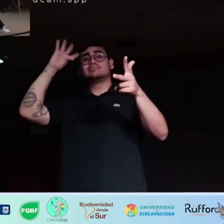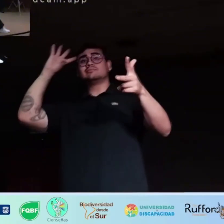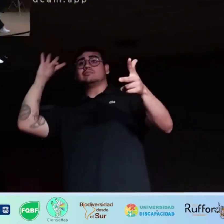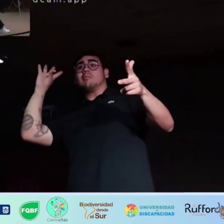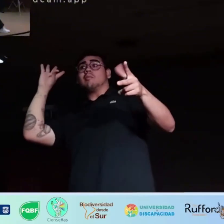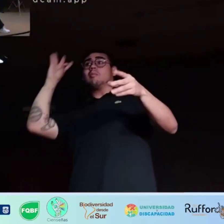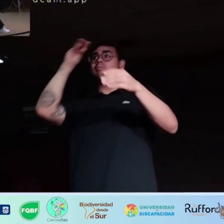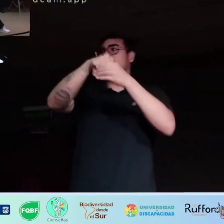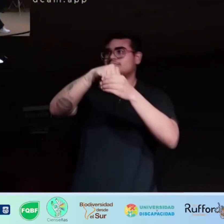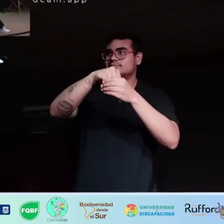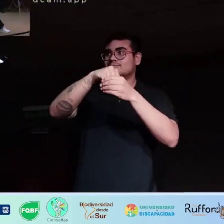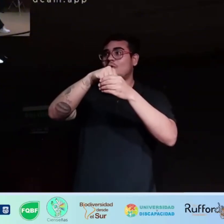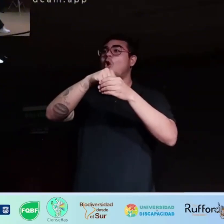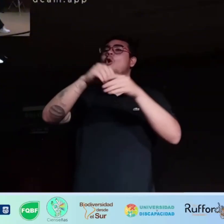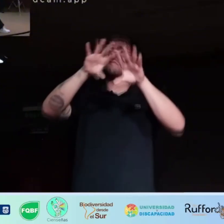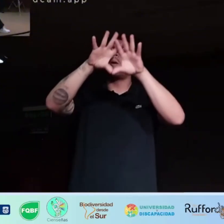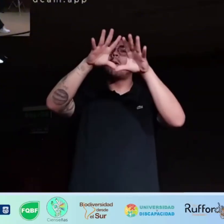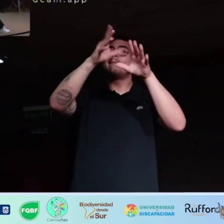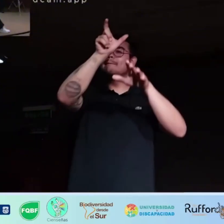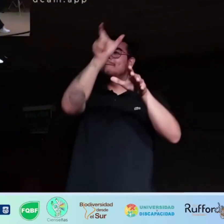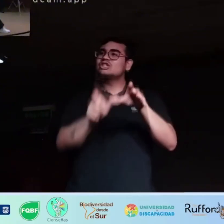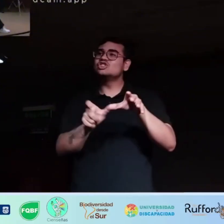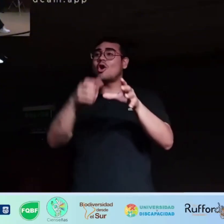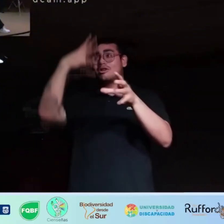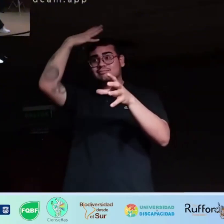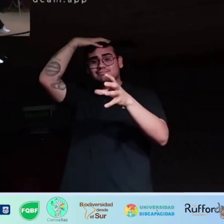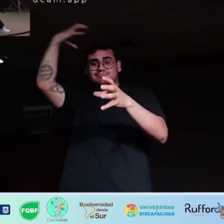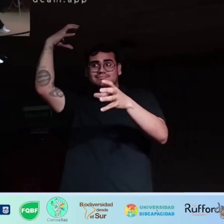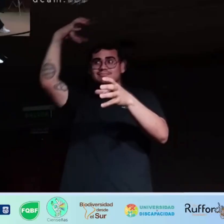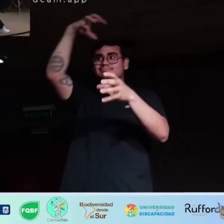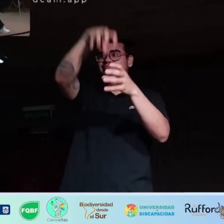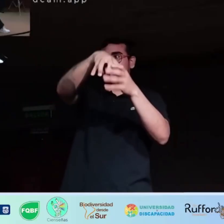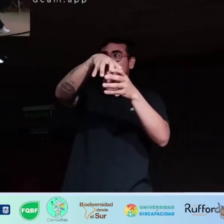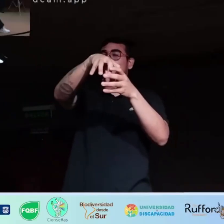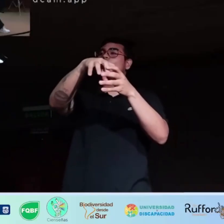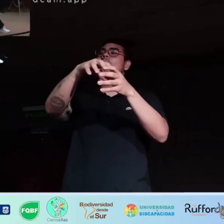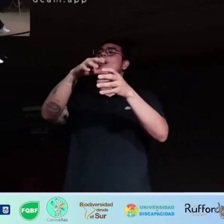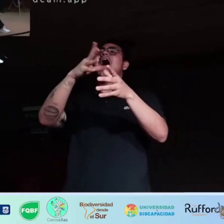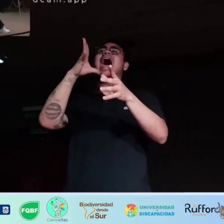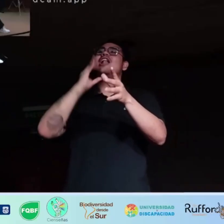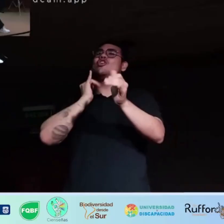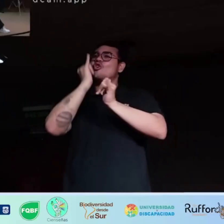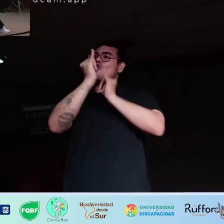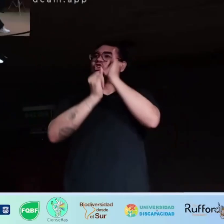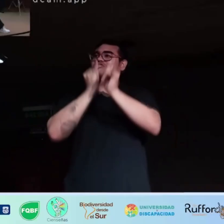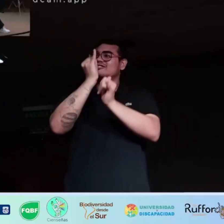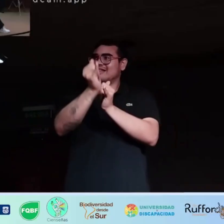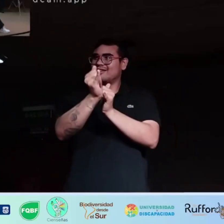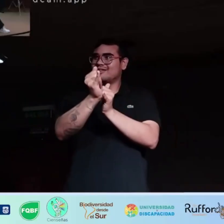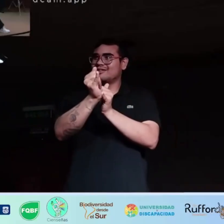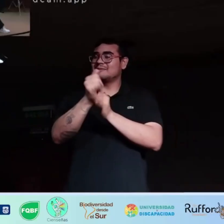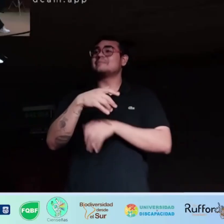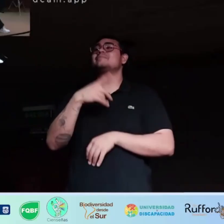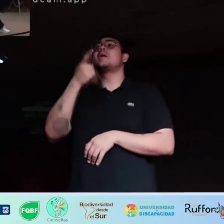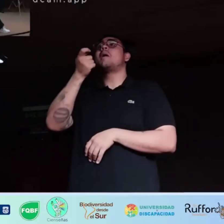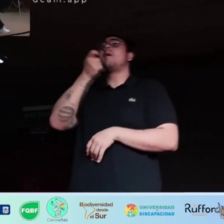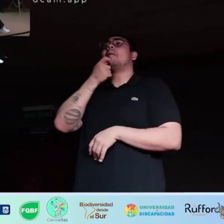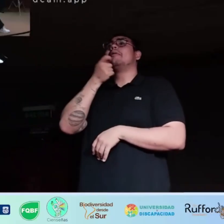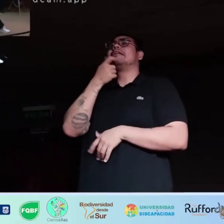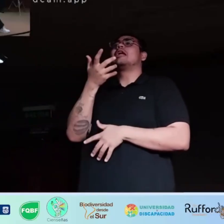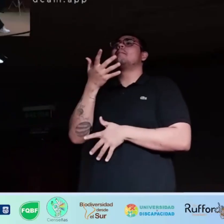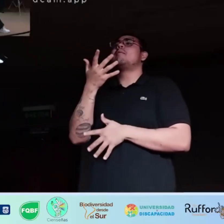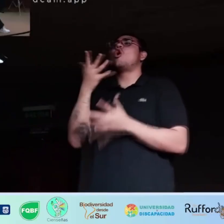minimizando. No digo que no sea importante, pero a veces eso es facilitador. Por ejemplo, fuerza, que es muy difícil de entender y